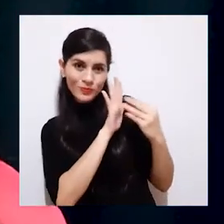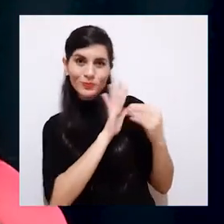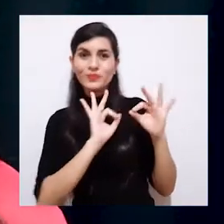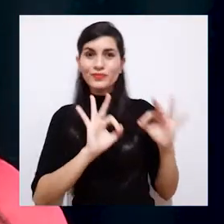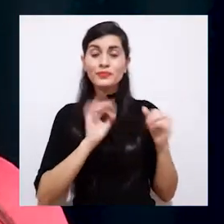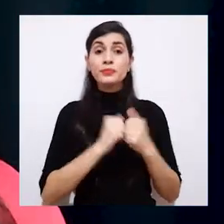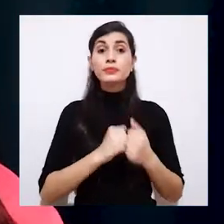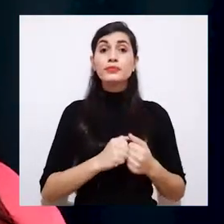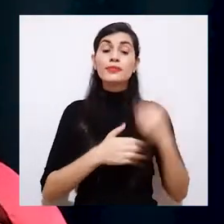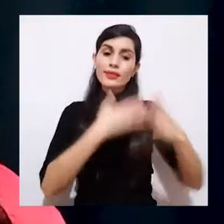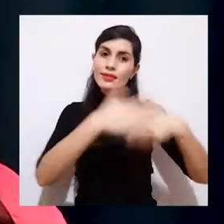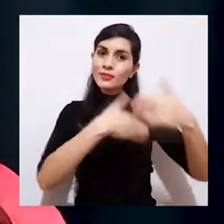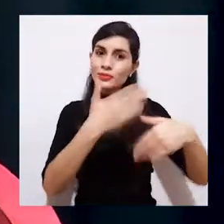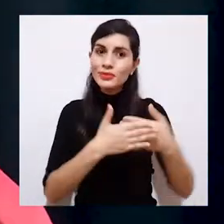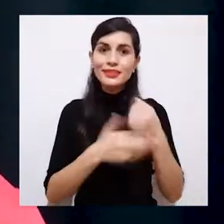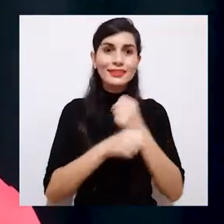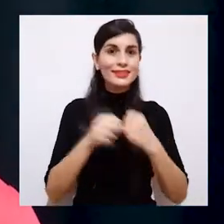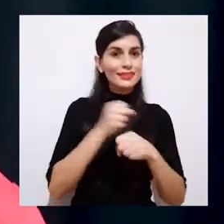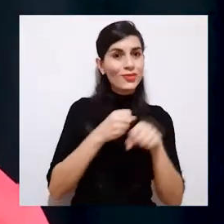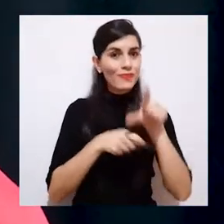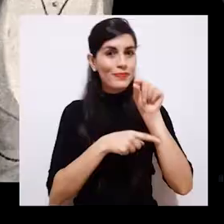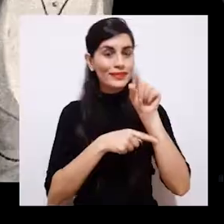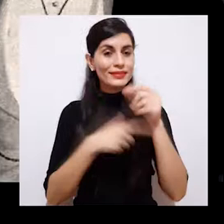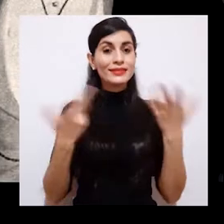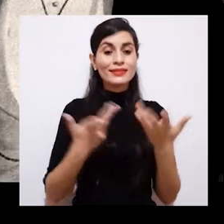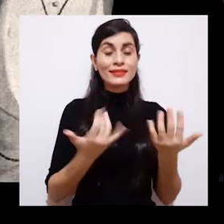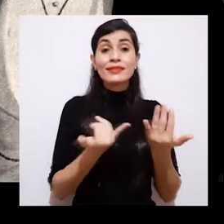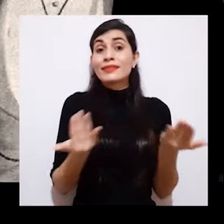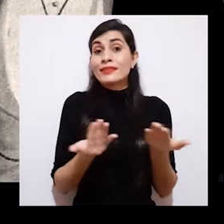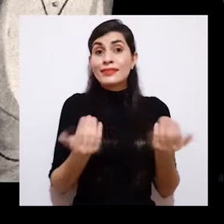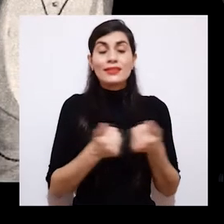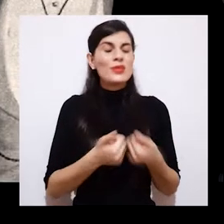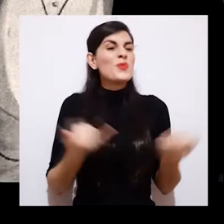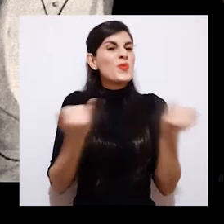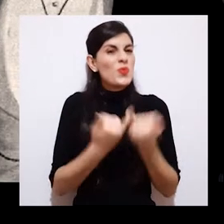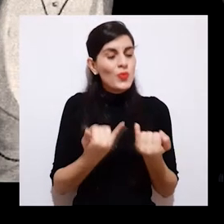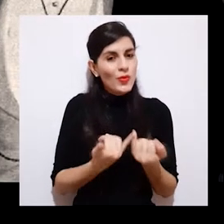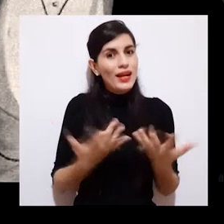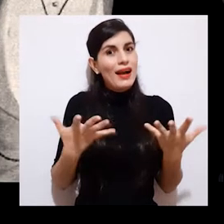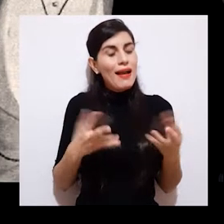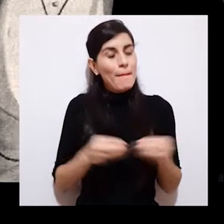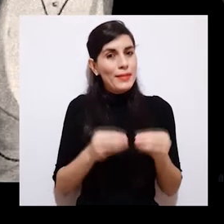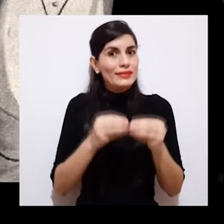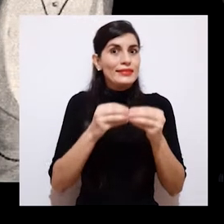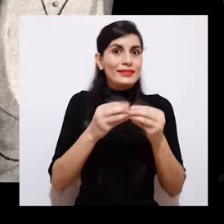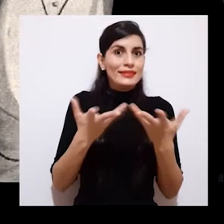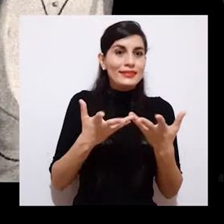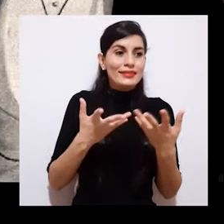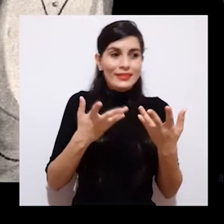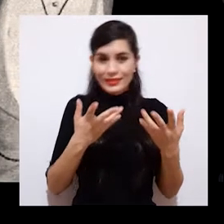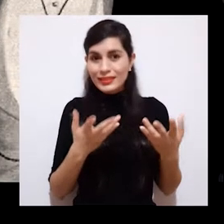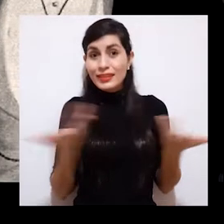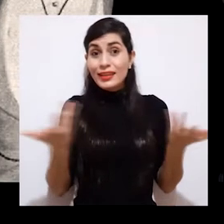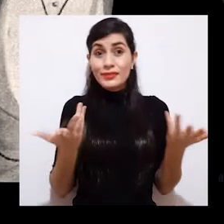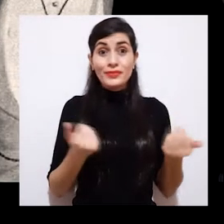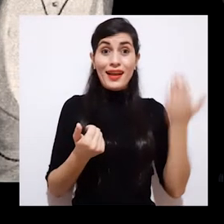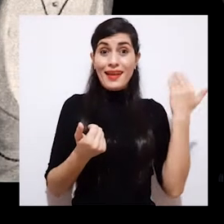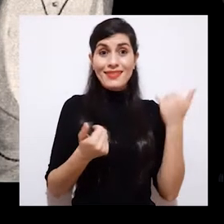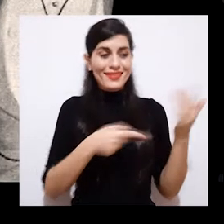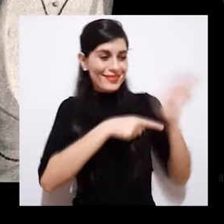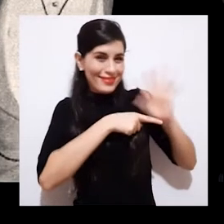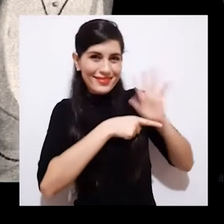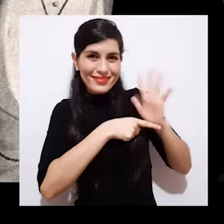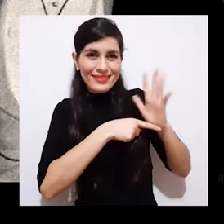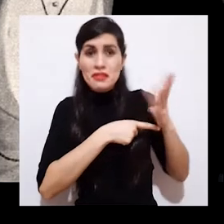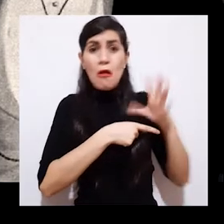al siglo XX, donde el término maquillador y caracterizador se da de manera un poquito ya más formal. A este punto el cine era mudo,